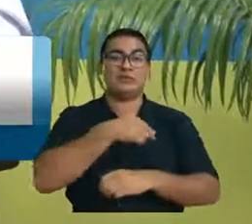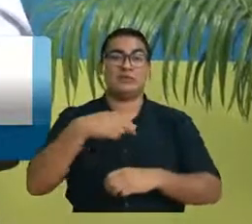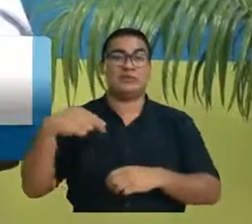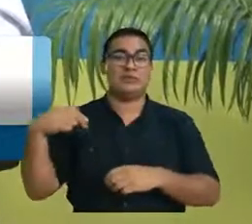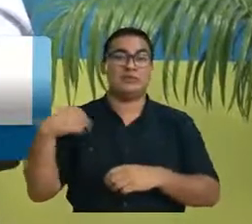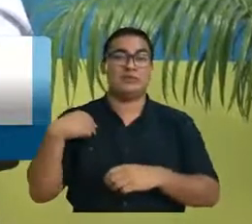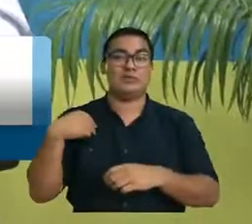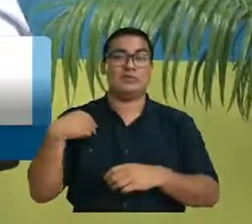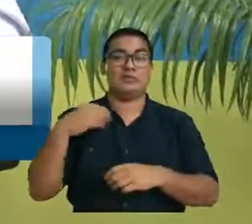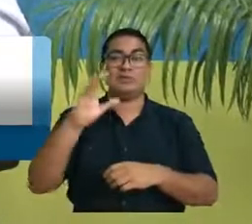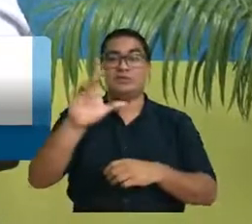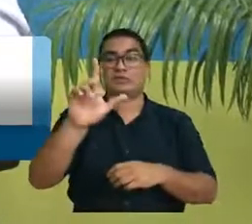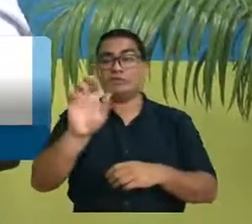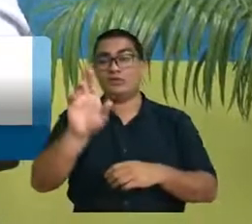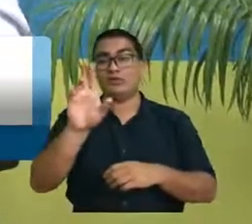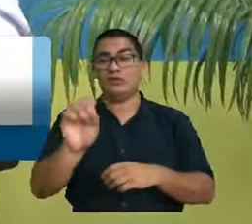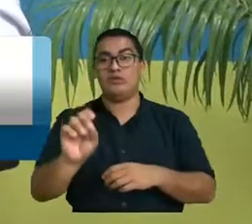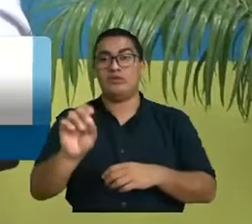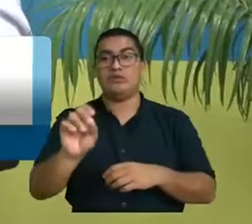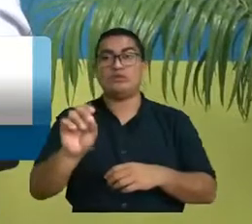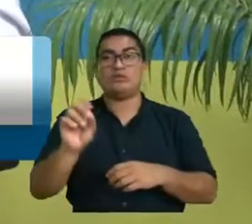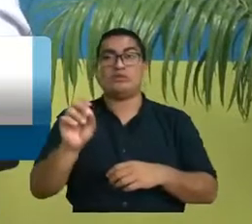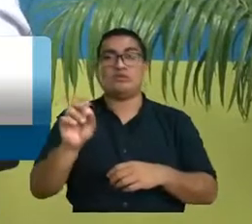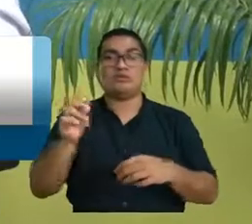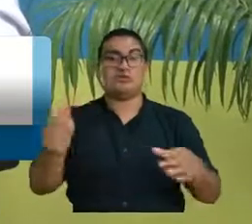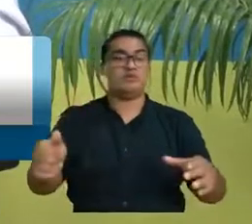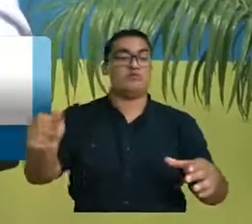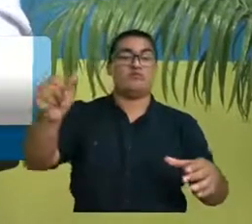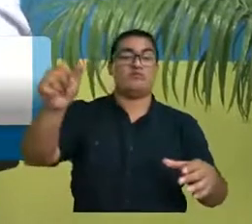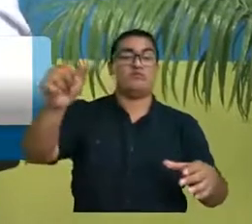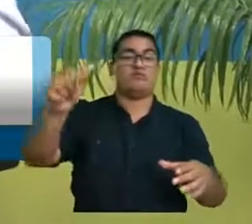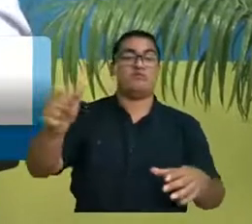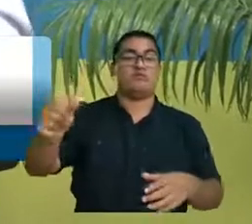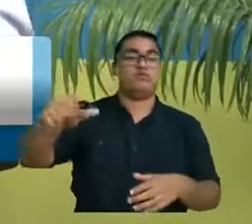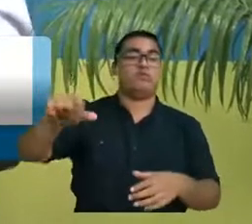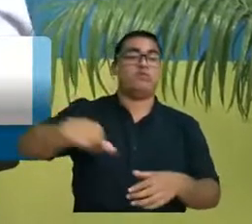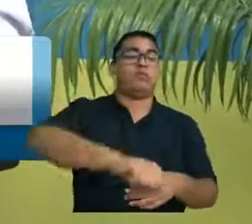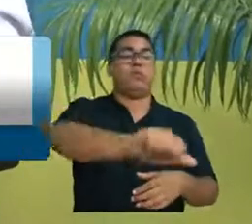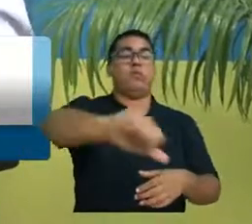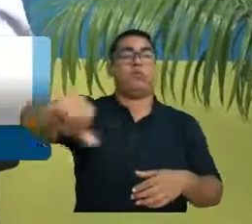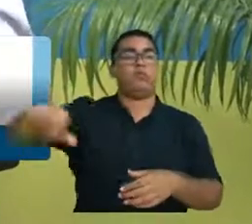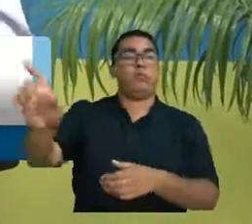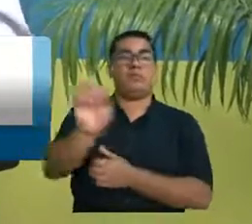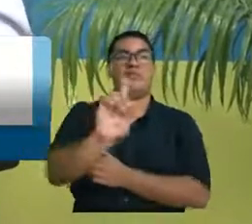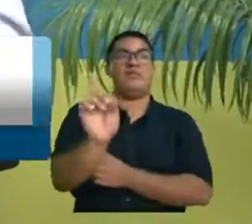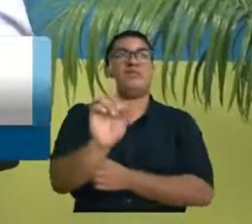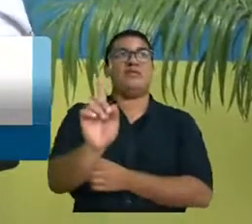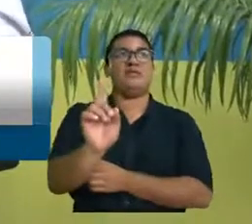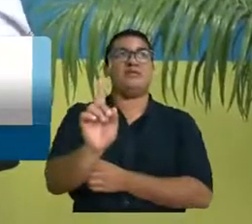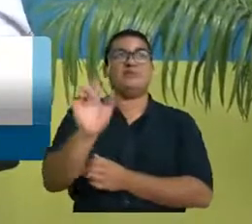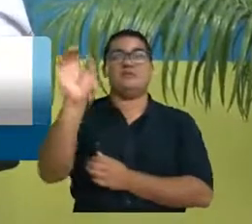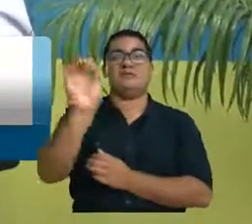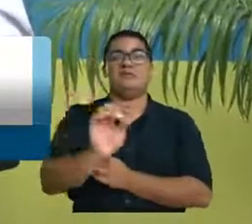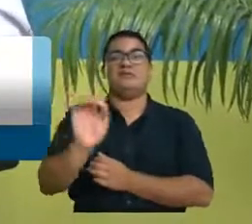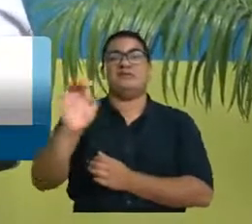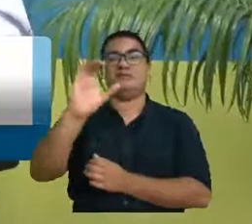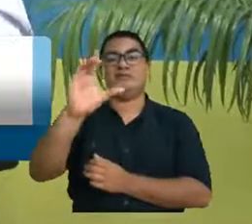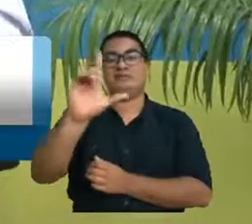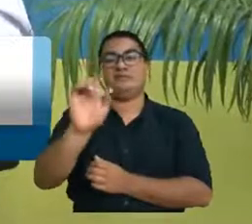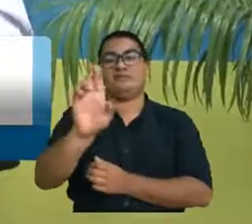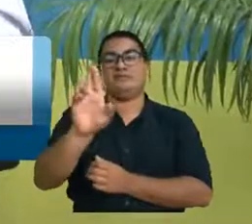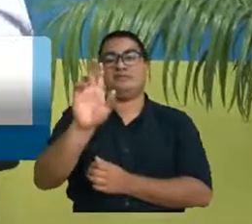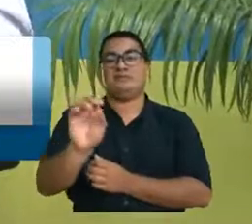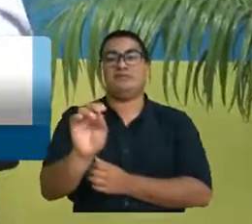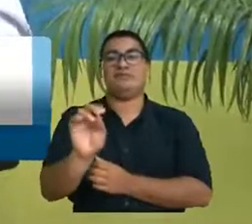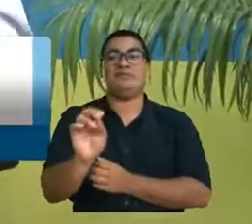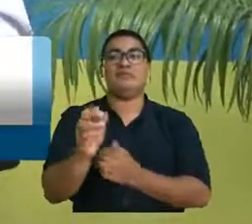propiamente el cloro tal y como viene, porque ese es líquido, pero no al porcentaje que trae el cloro. Casi